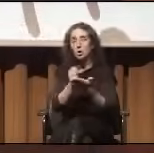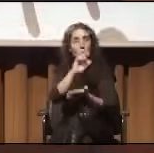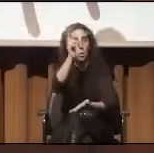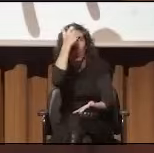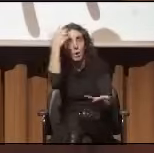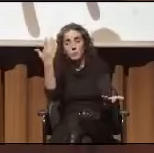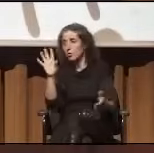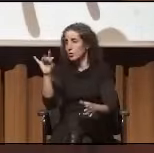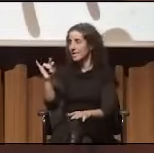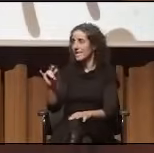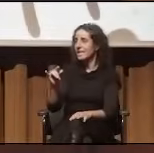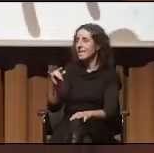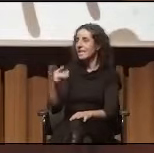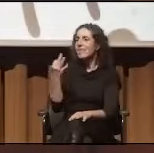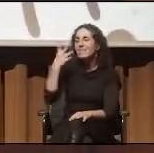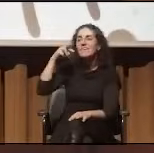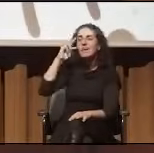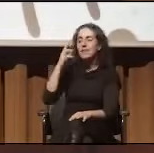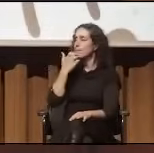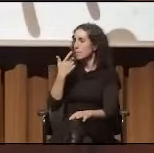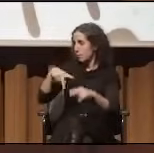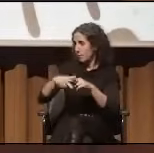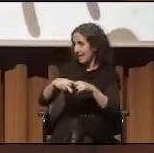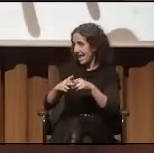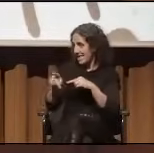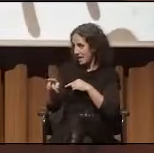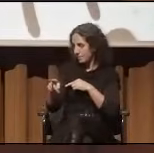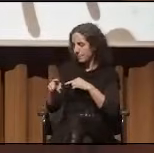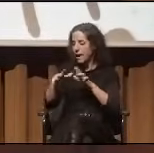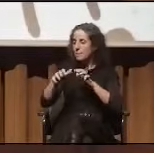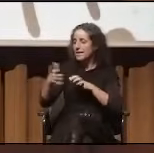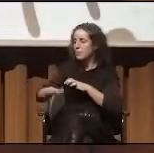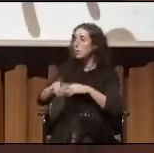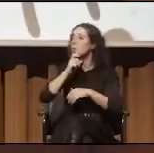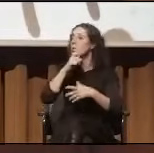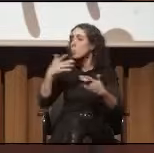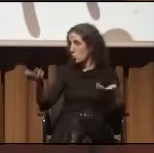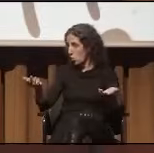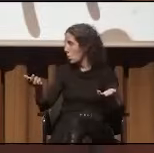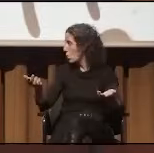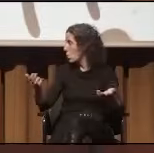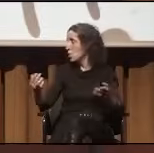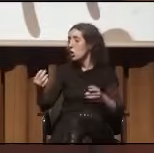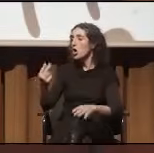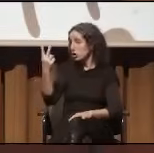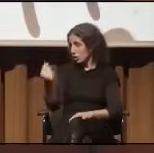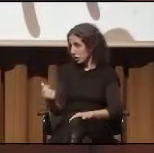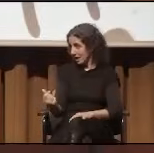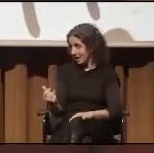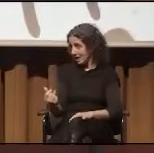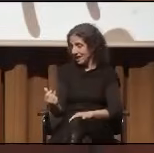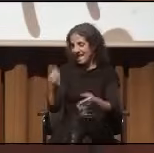No. Tienes que ser experiencial. Mira, en este taller, ¿cómo aprender a morir? ¿Cómo va eso? Los 2 primeros días eran